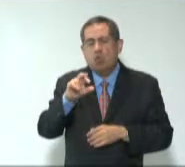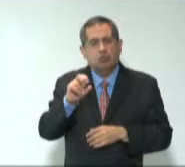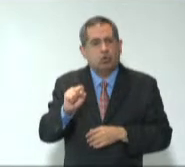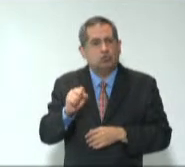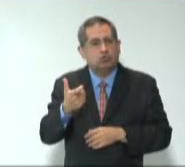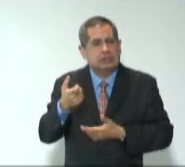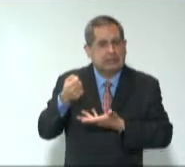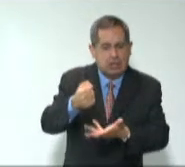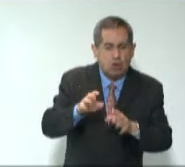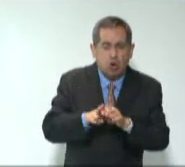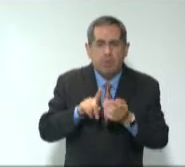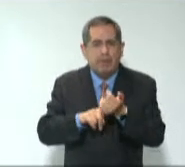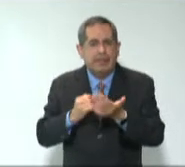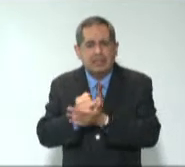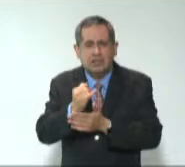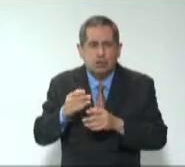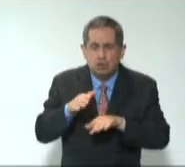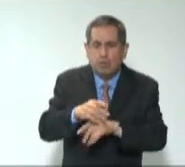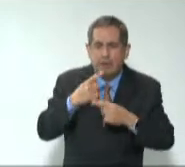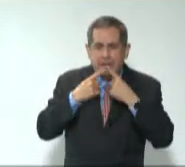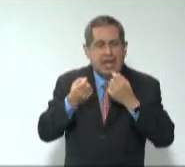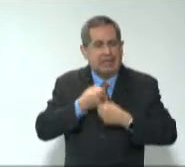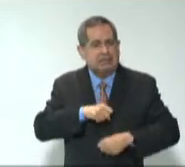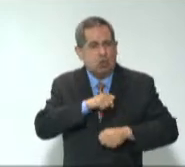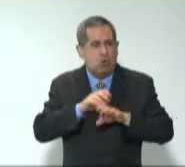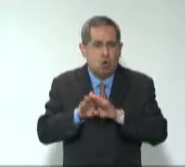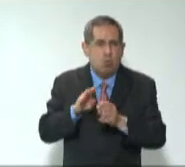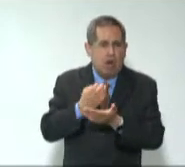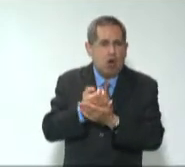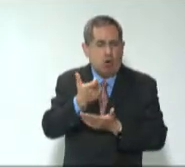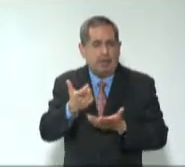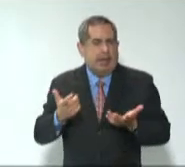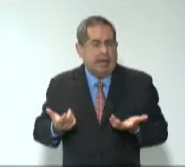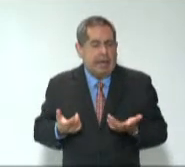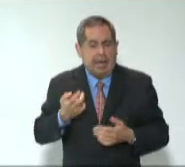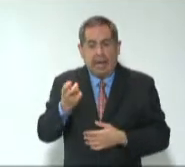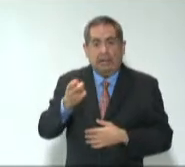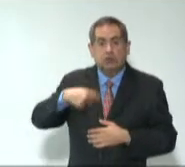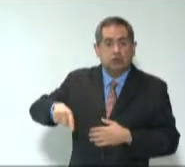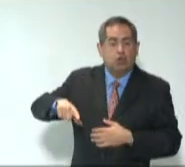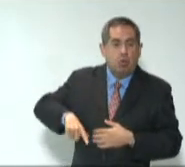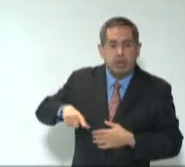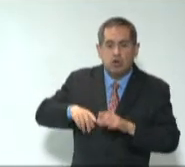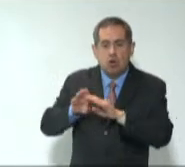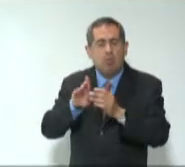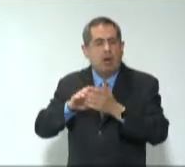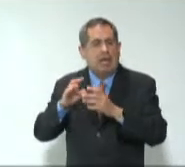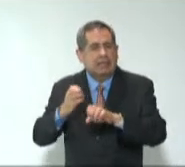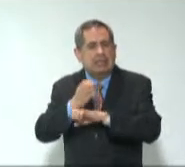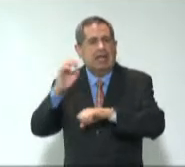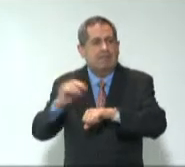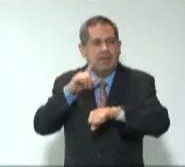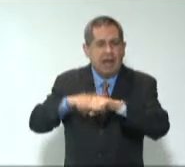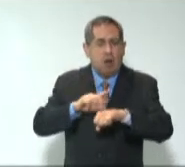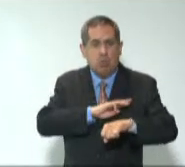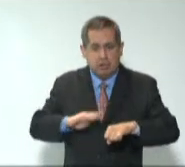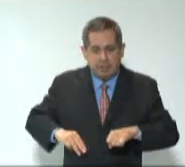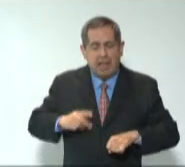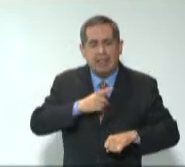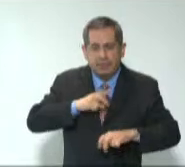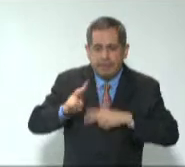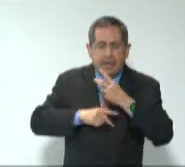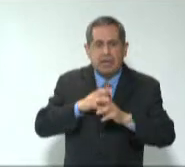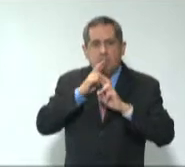tomaron las decisiones tanto en materia de salud como económica y estos gobiernos tanto Estatal federal y municipal tendrán que